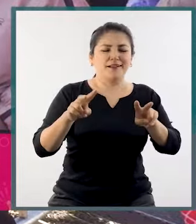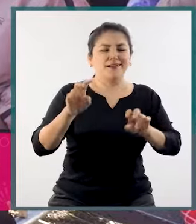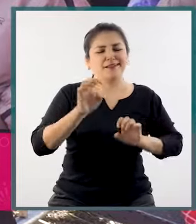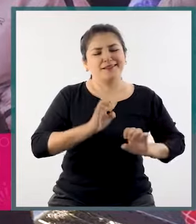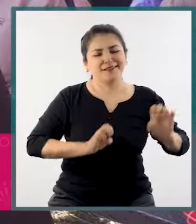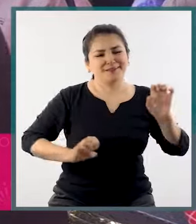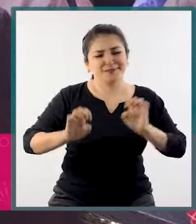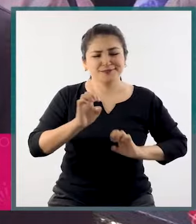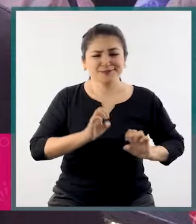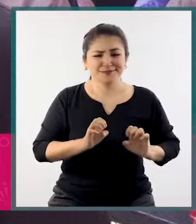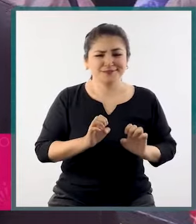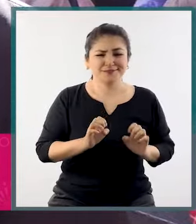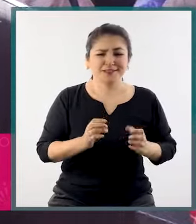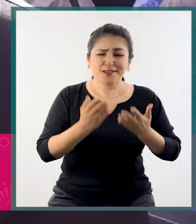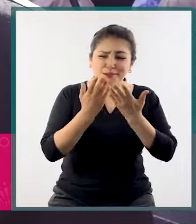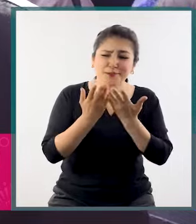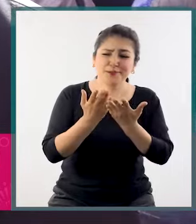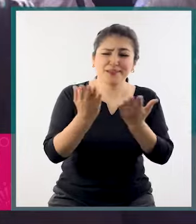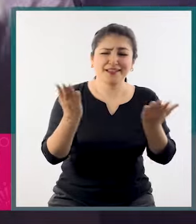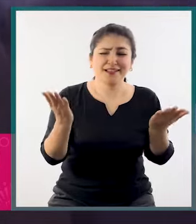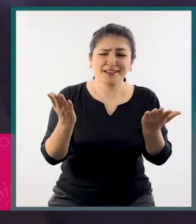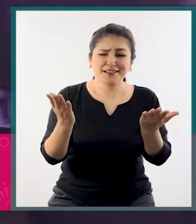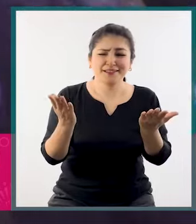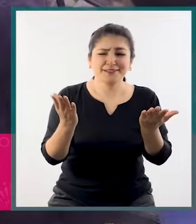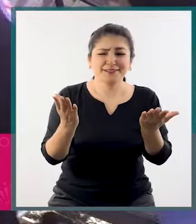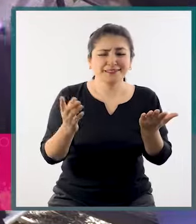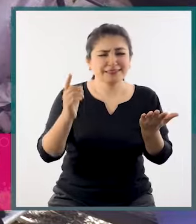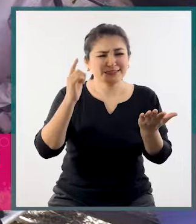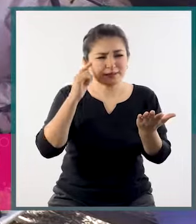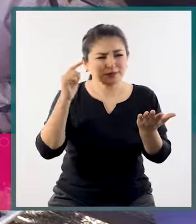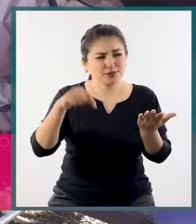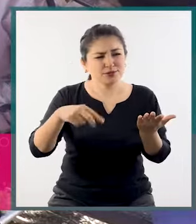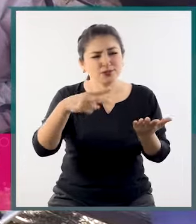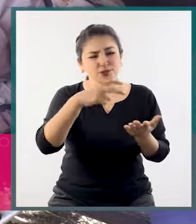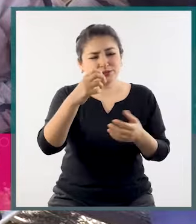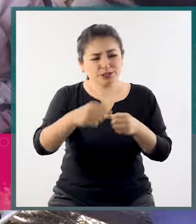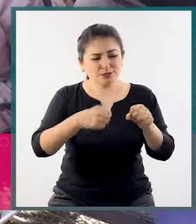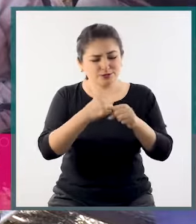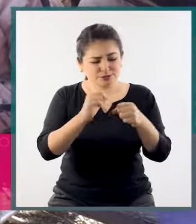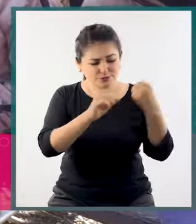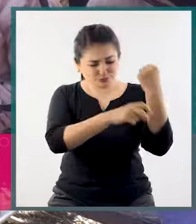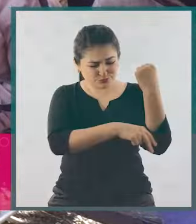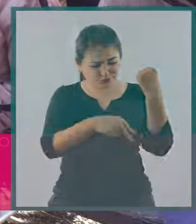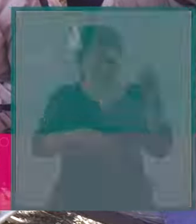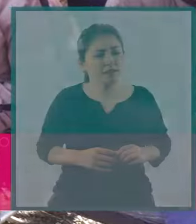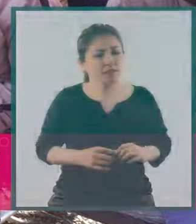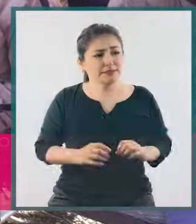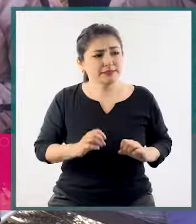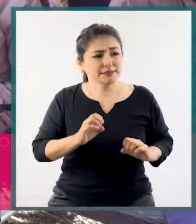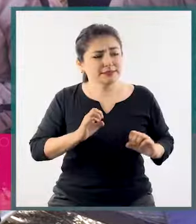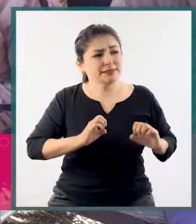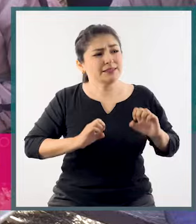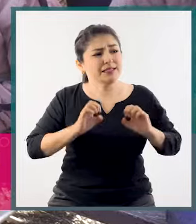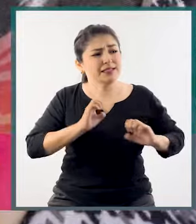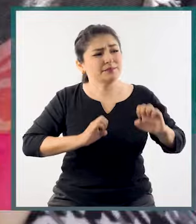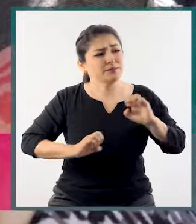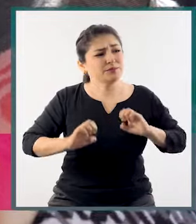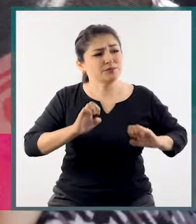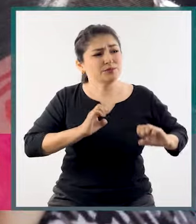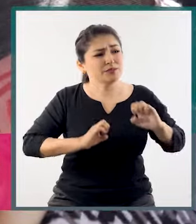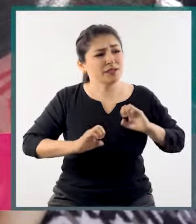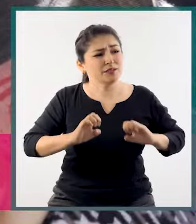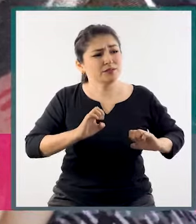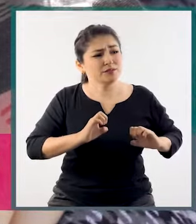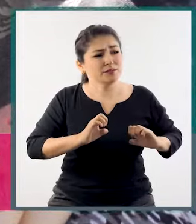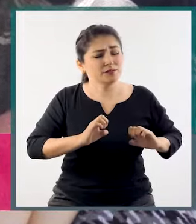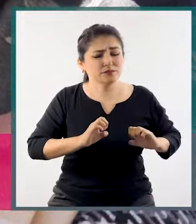eventos, ¿no? Ver a tanta gente que básicamente le da la relevancia acá a Junín. Estoy, de verdad, demasiado emocionado. Qué bonito